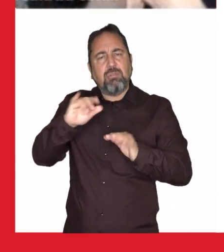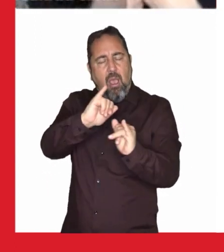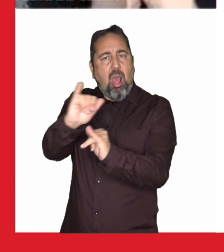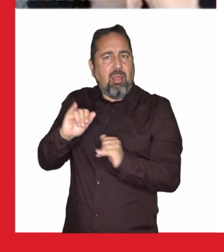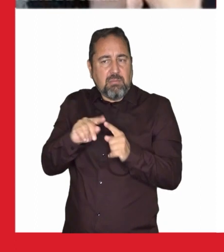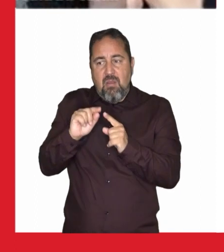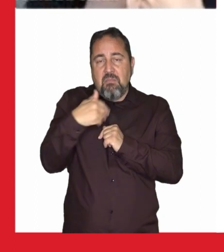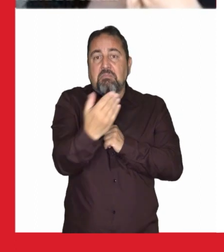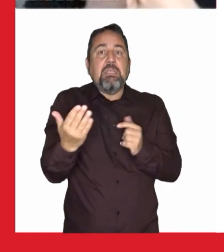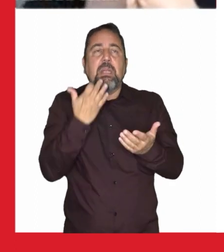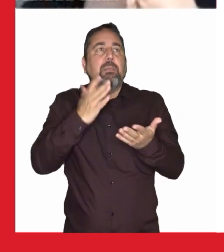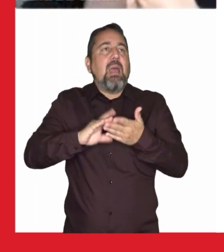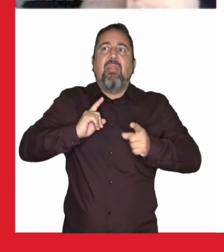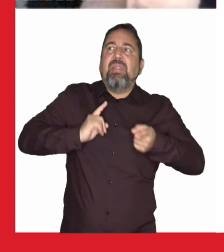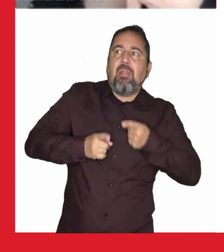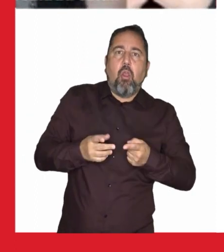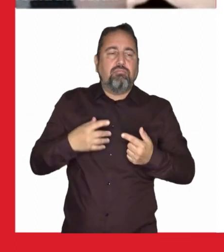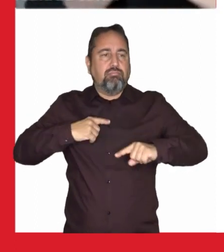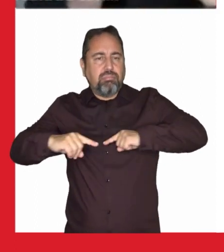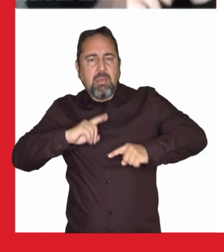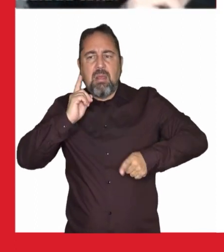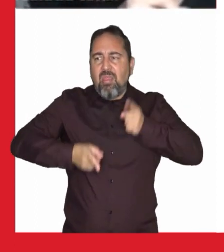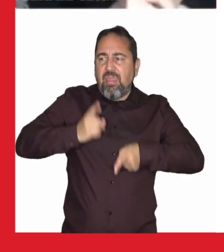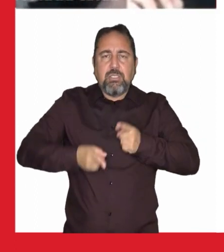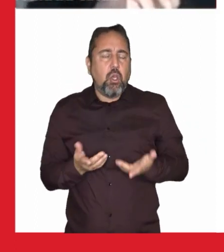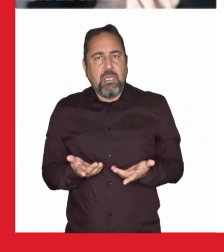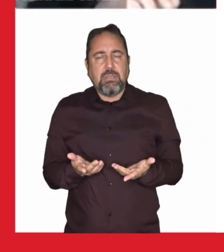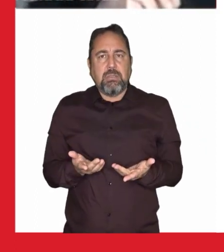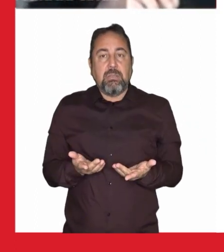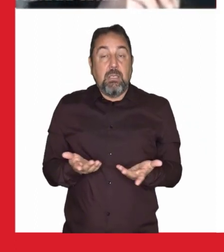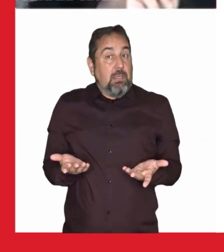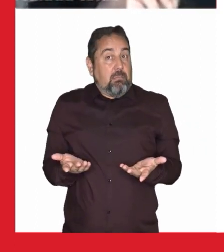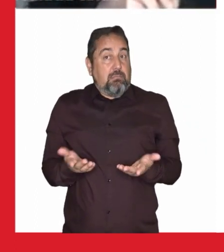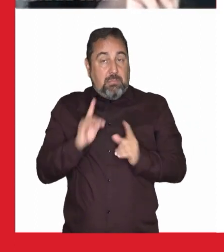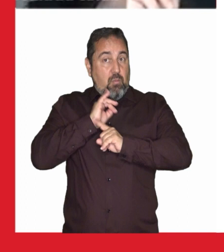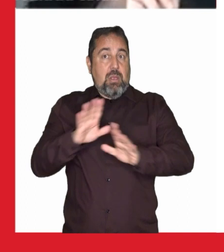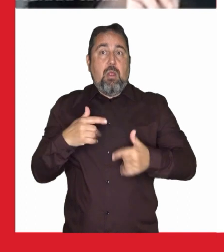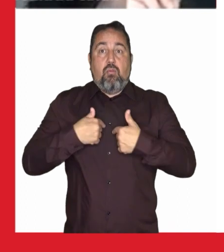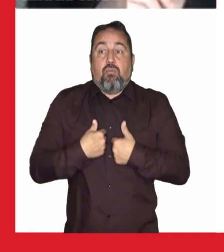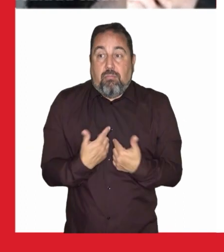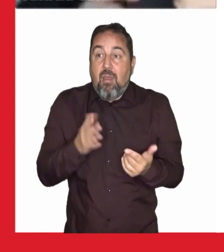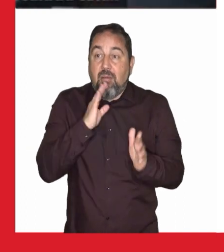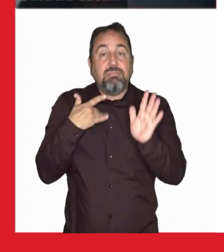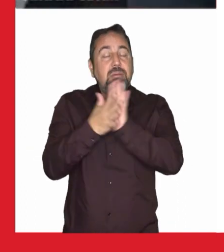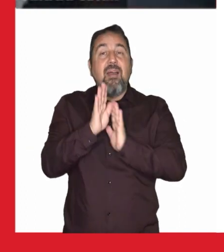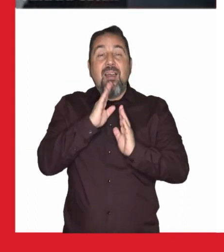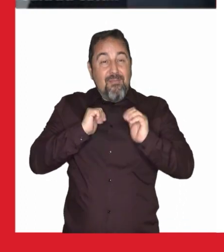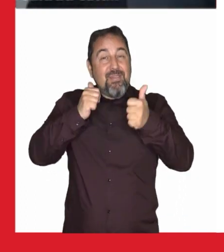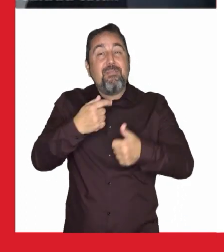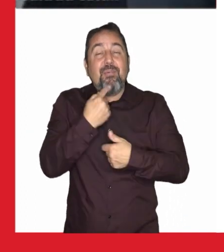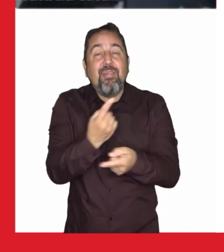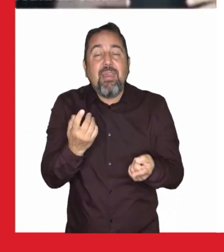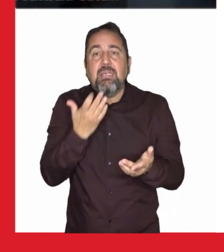habitualmente están en la mayor parte de los negocios o muchos negocios serían la dirección y toma de decisiones. ¿Sí? Es decir, claro,